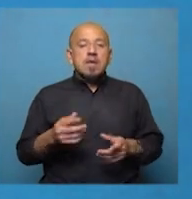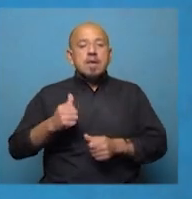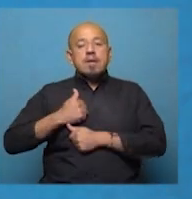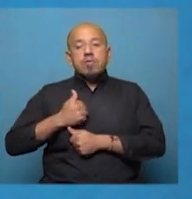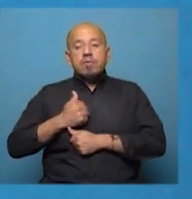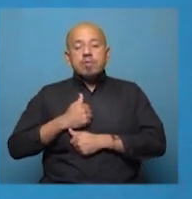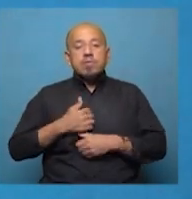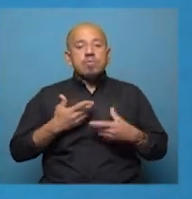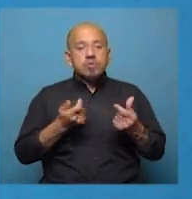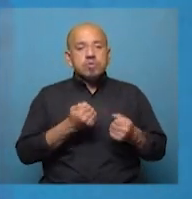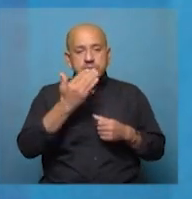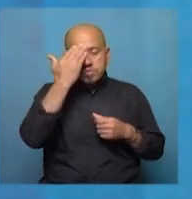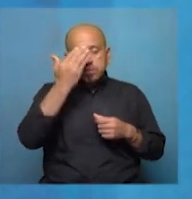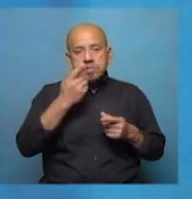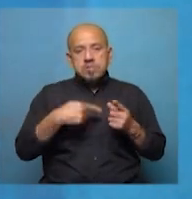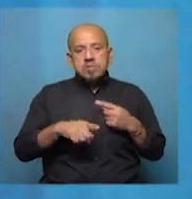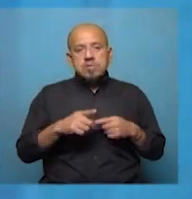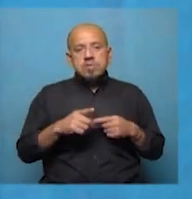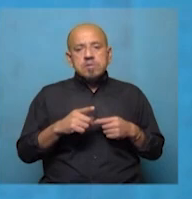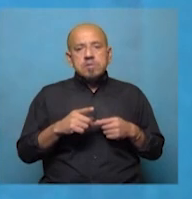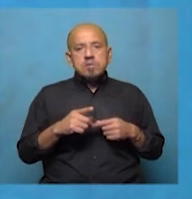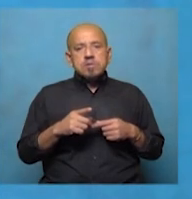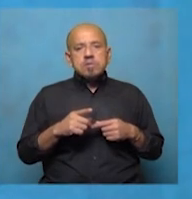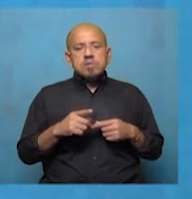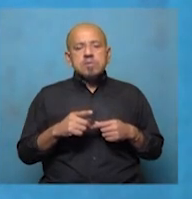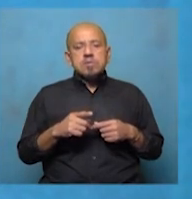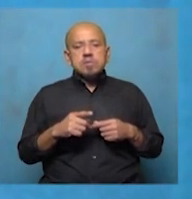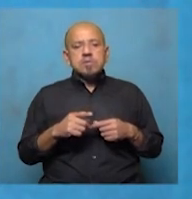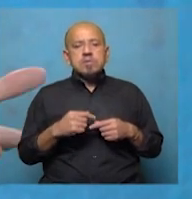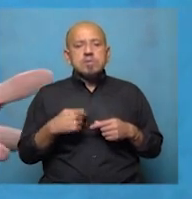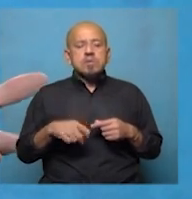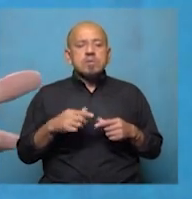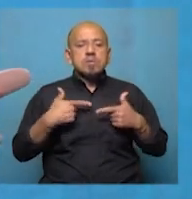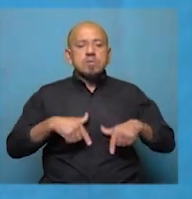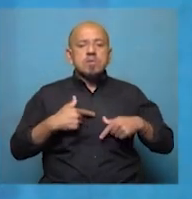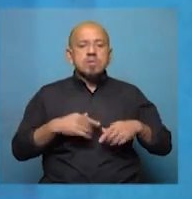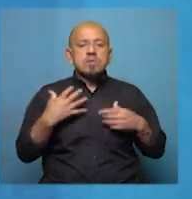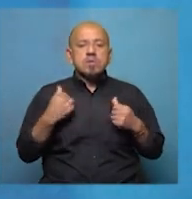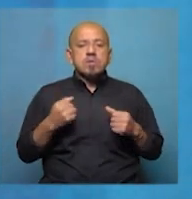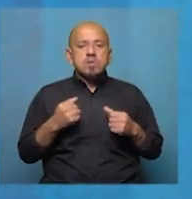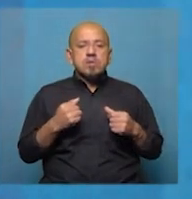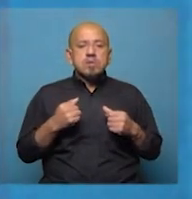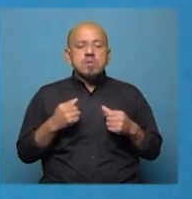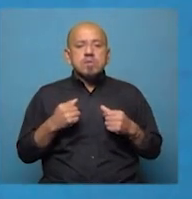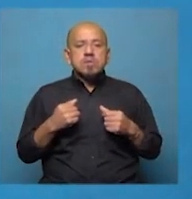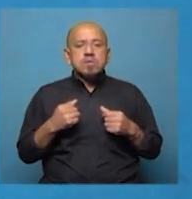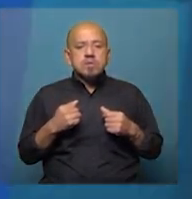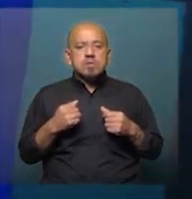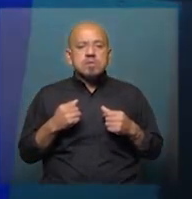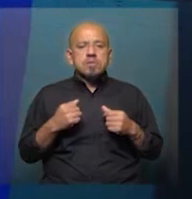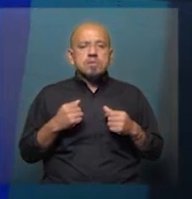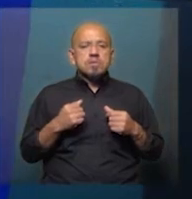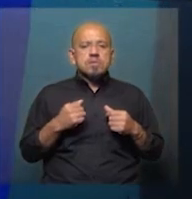no pero cuando se da el cierre de casa de Galicia el ministro de salud era precisamente Salinas una de las figuras principales de